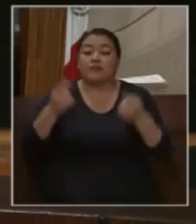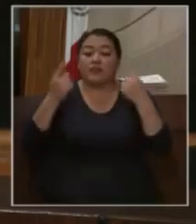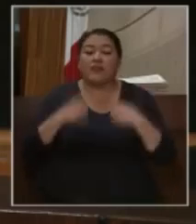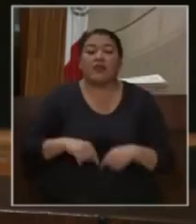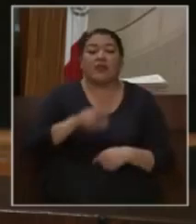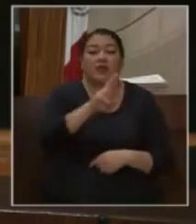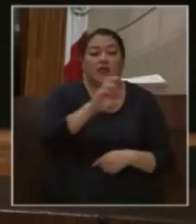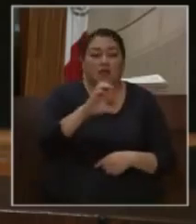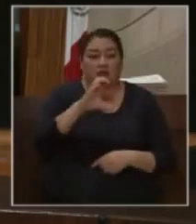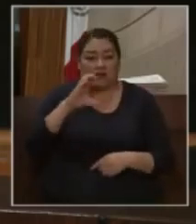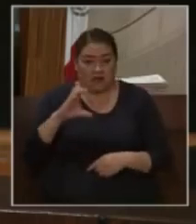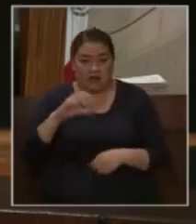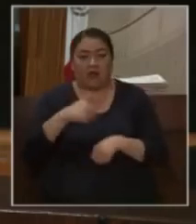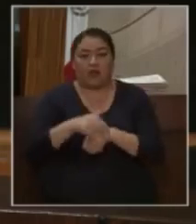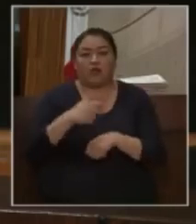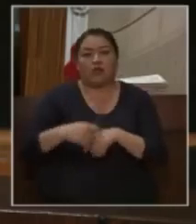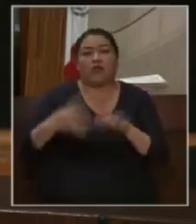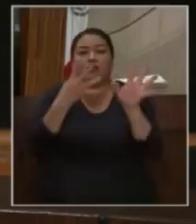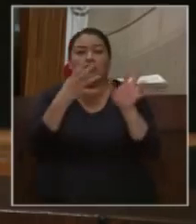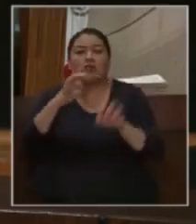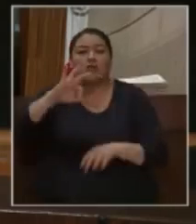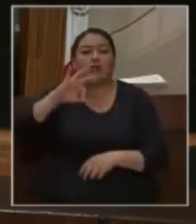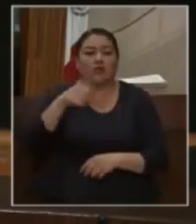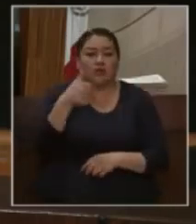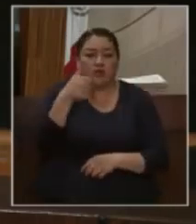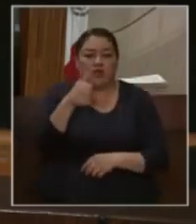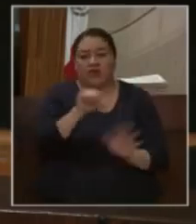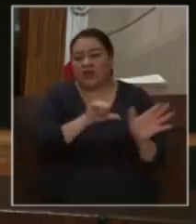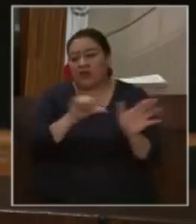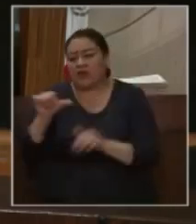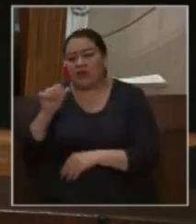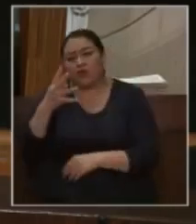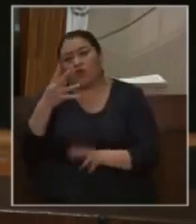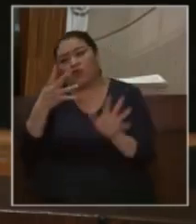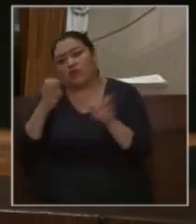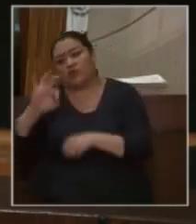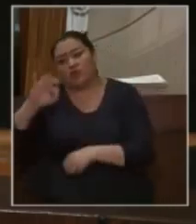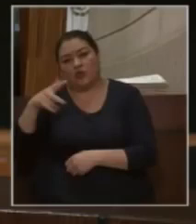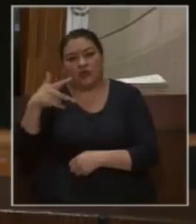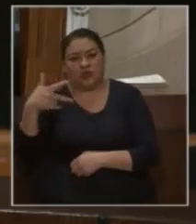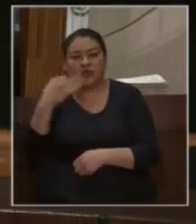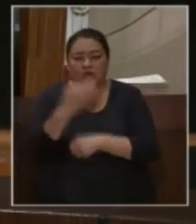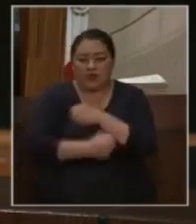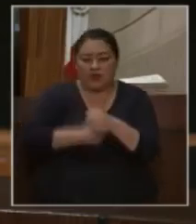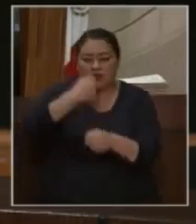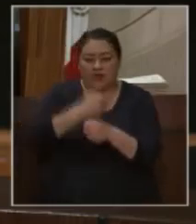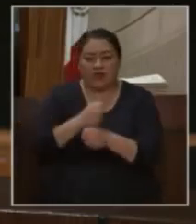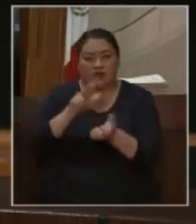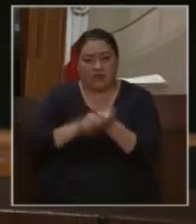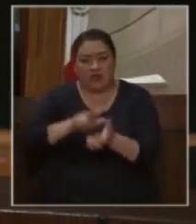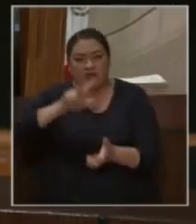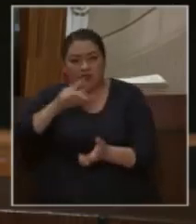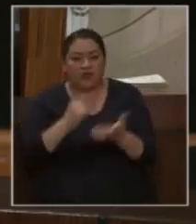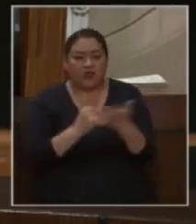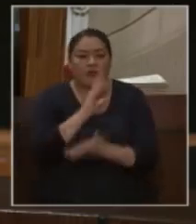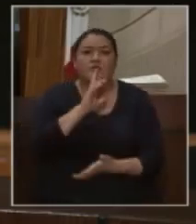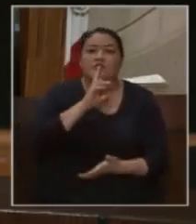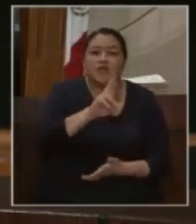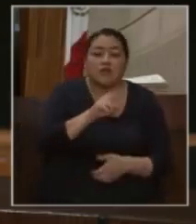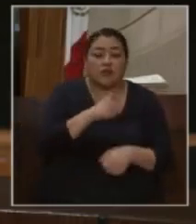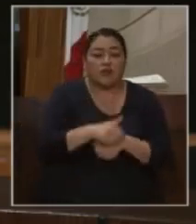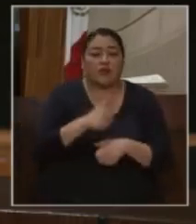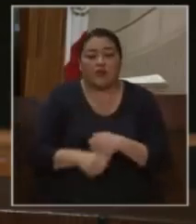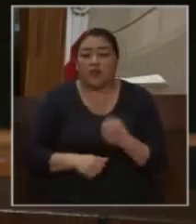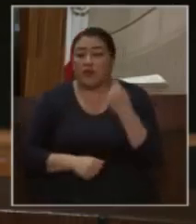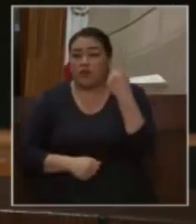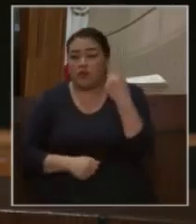los recursos de reconsideración 946 a 948, todos de este año se resuelve. Primero,